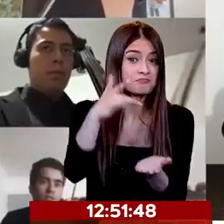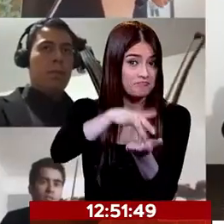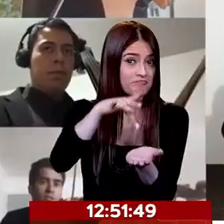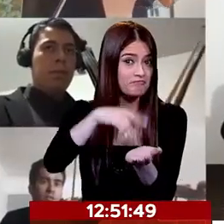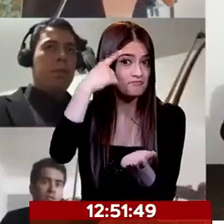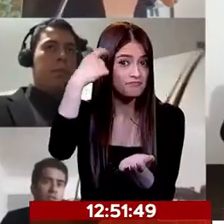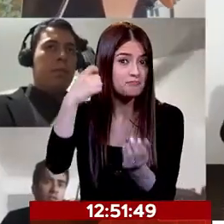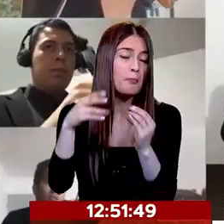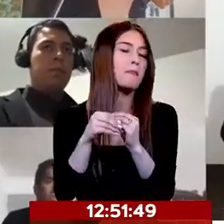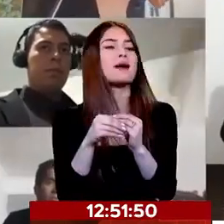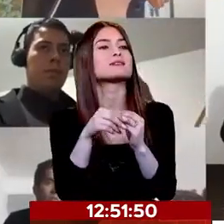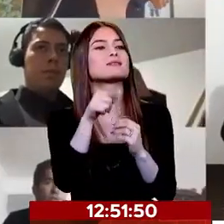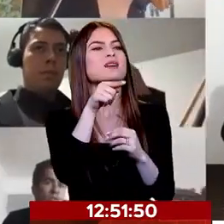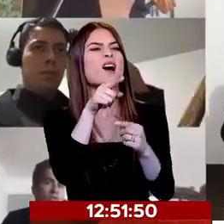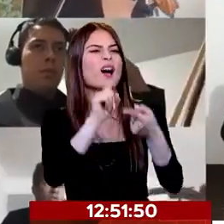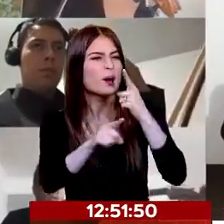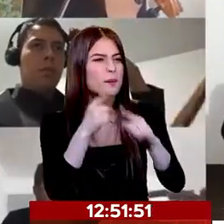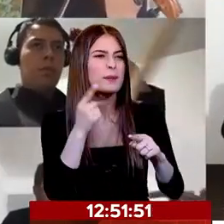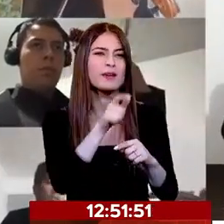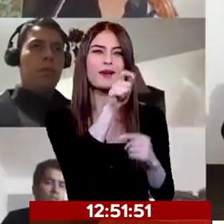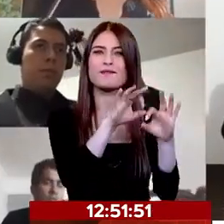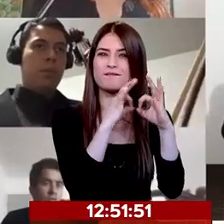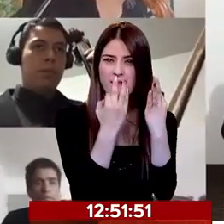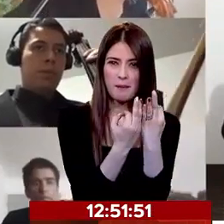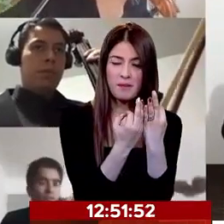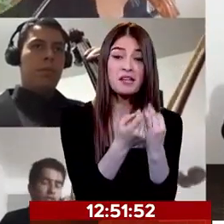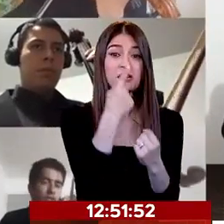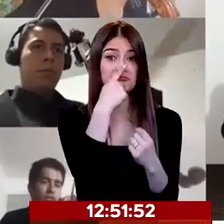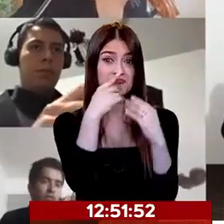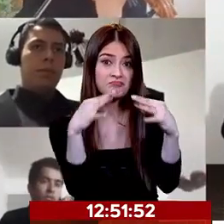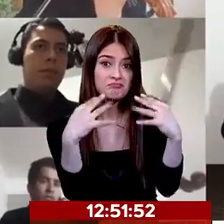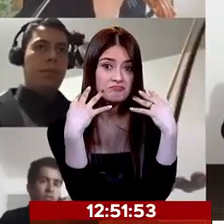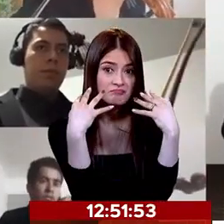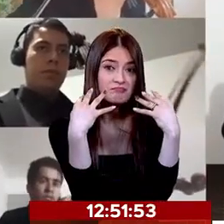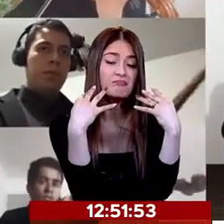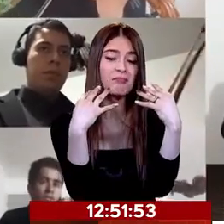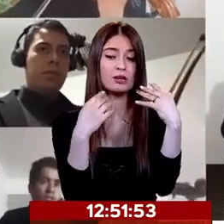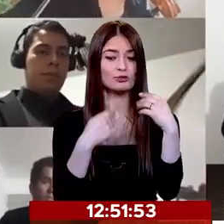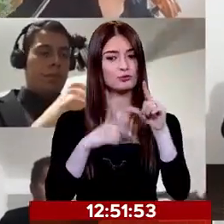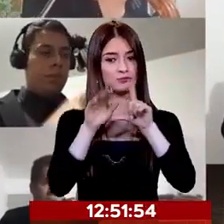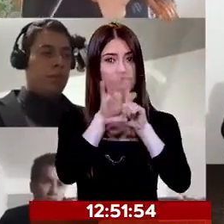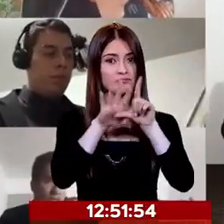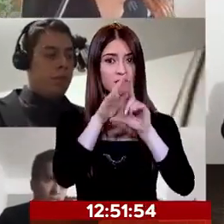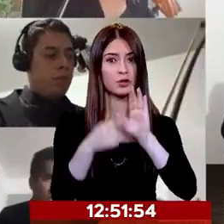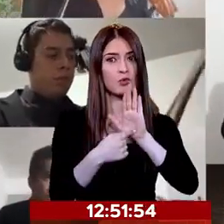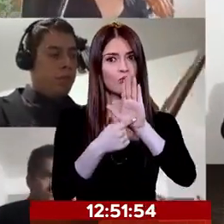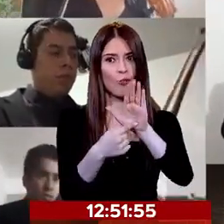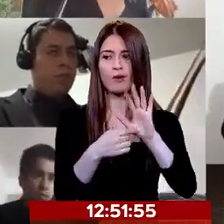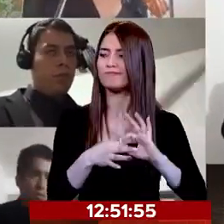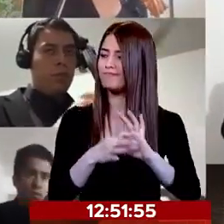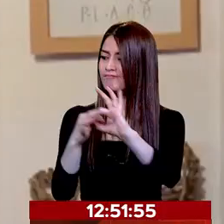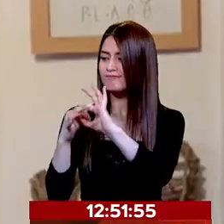amigos y familiares y compartan con nosotros esos hermosos videos llenos de amor patrio con